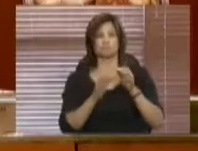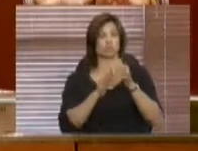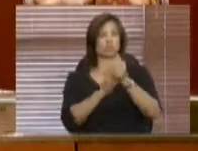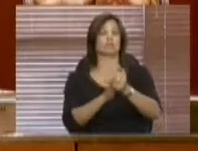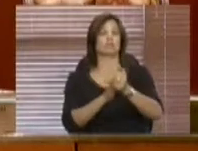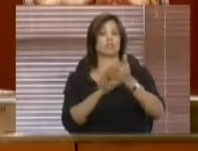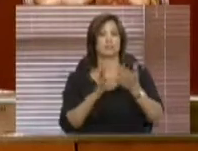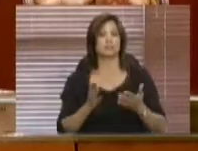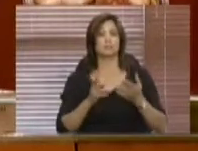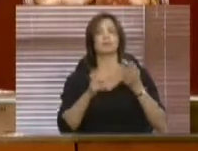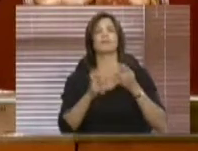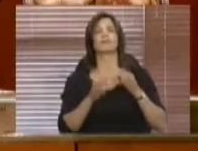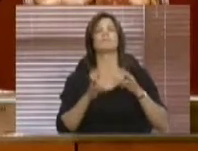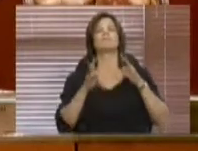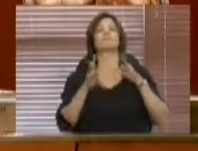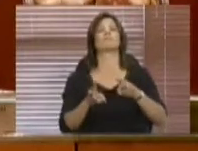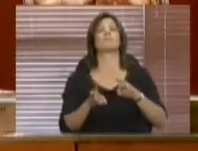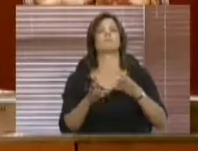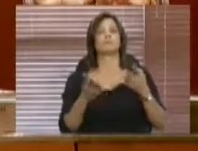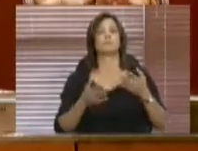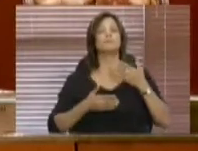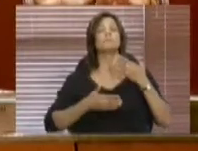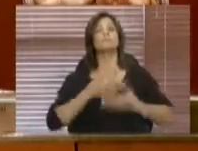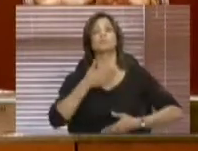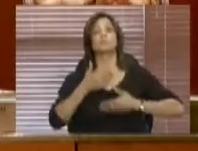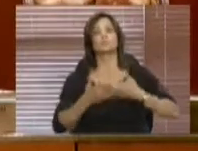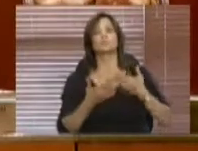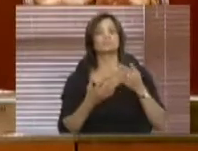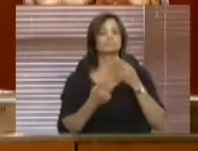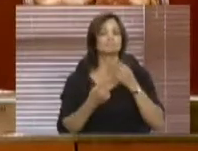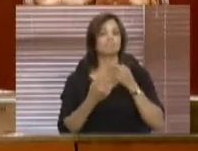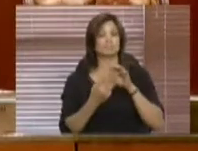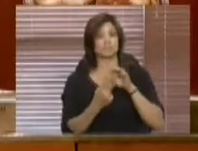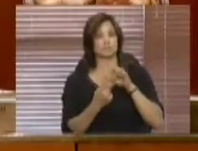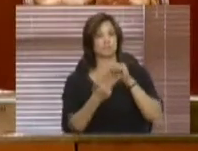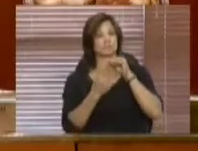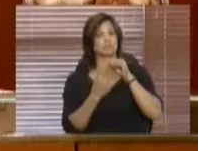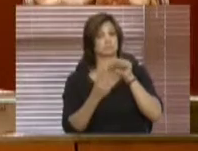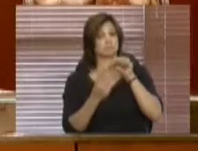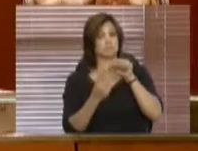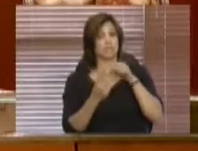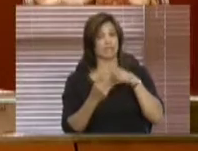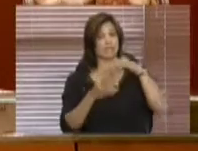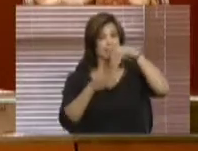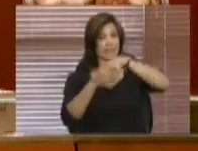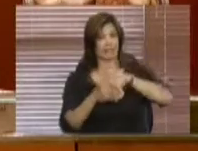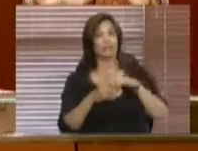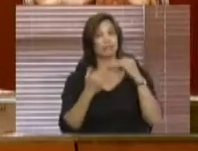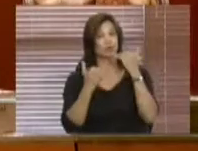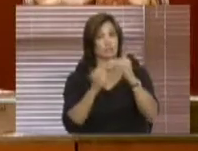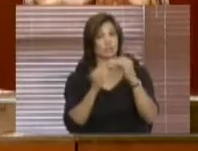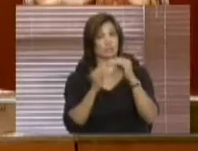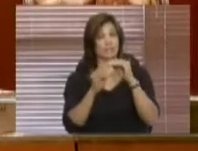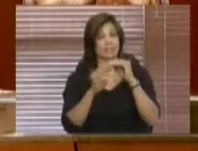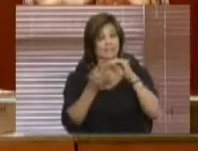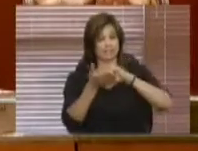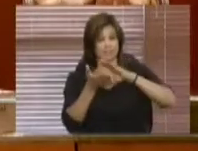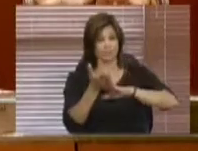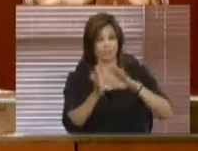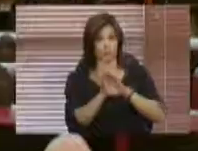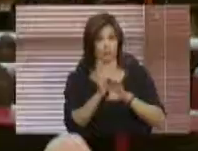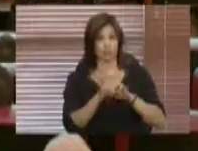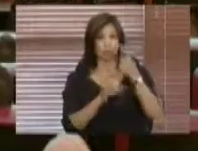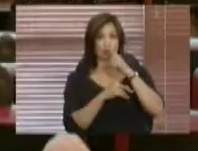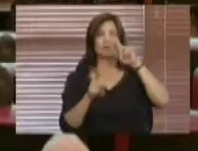candidatos, modalidades, procedimientos y excepciones dentro de los límites constitucionales y